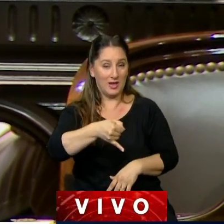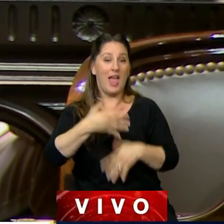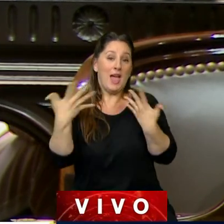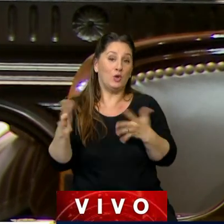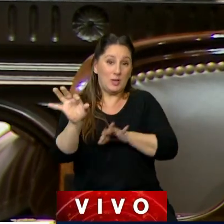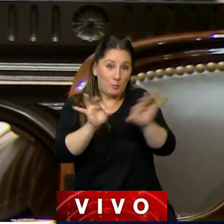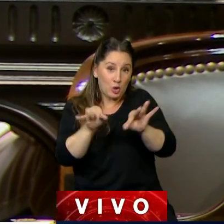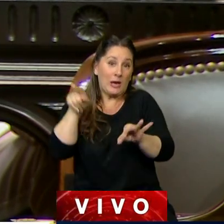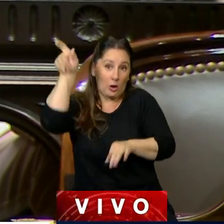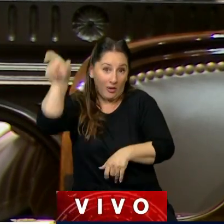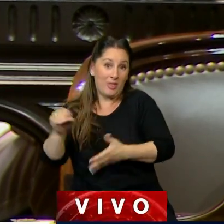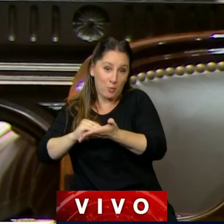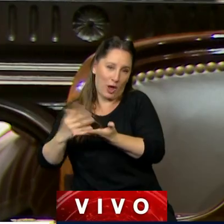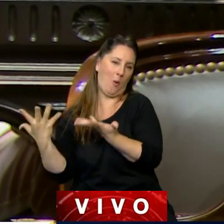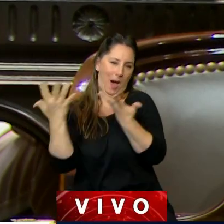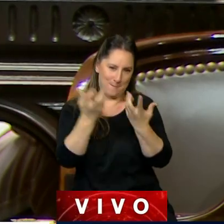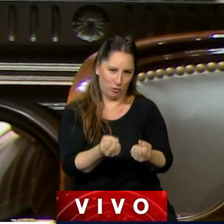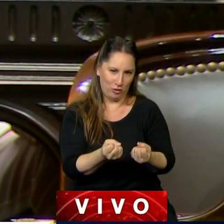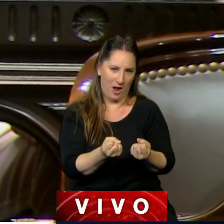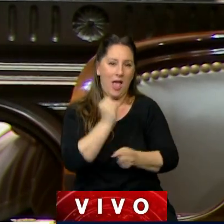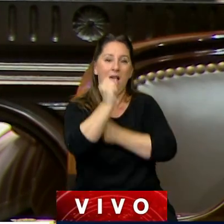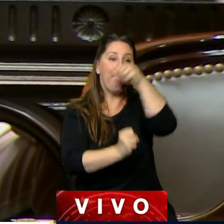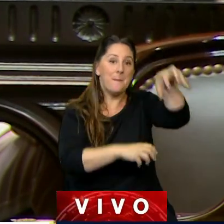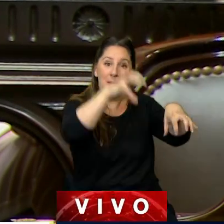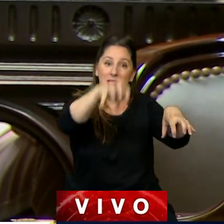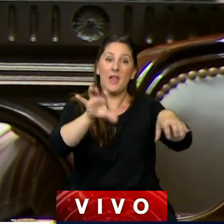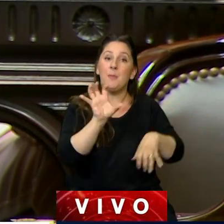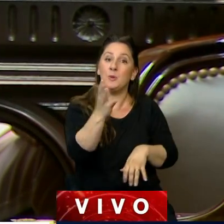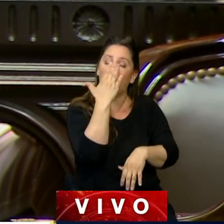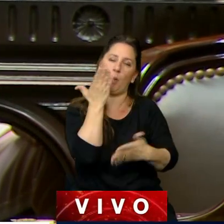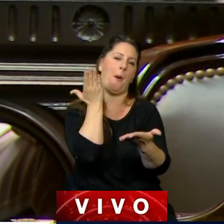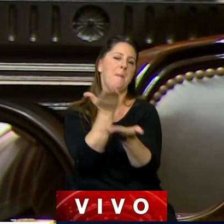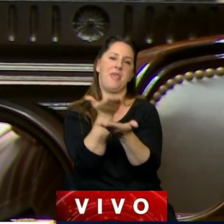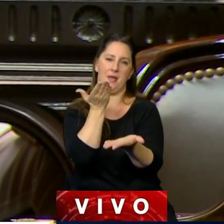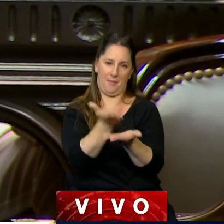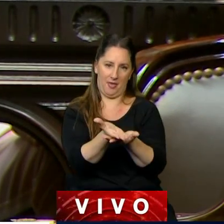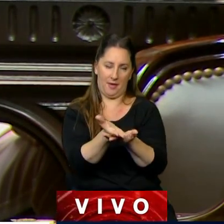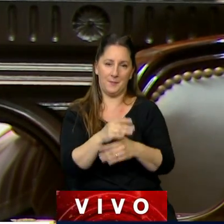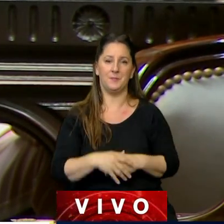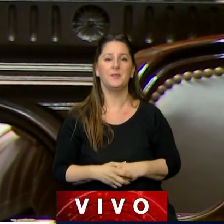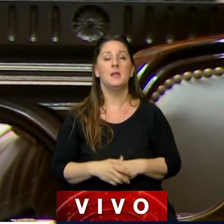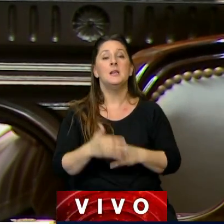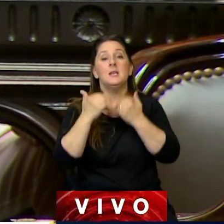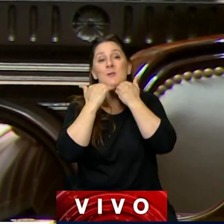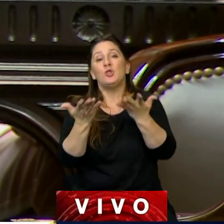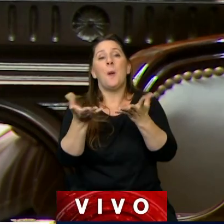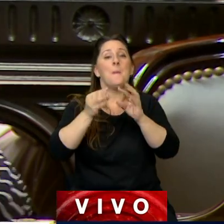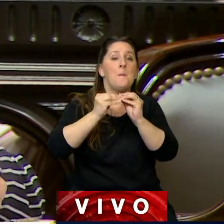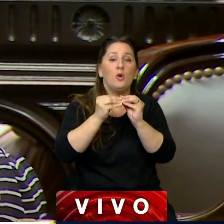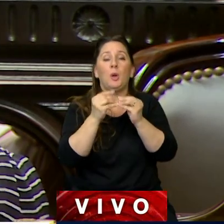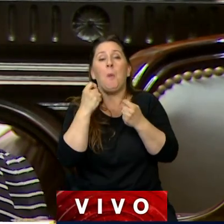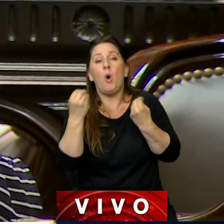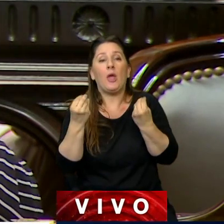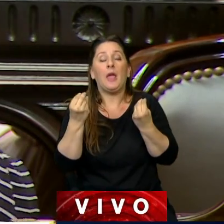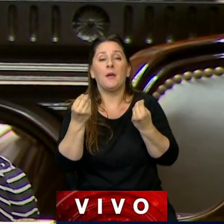este proyecto que todas las empresas cordobesas están pidiendo. No sé cuáles van a ser las motivaciones.